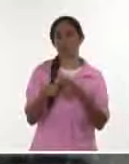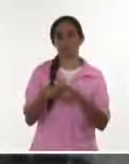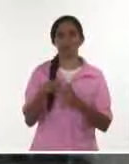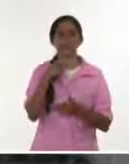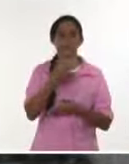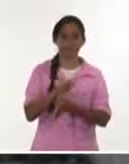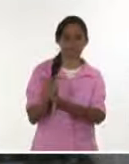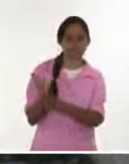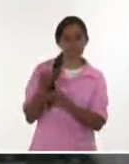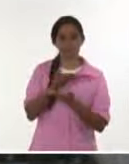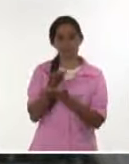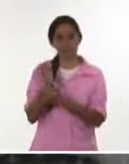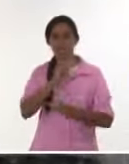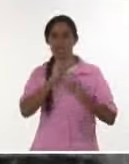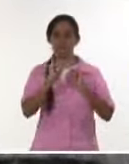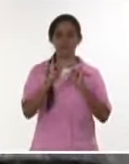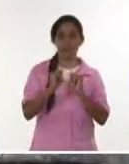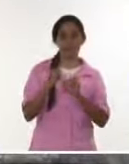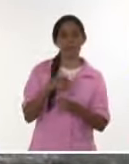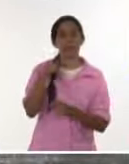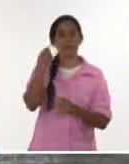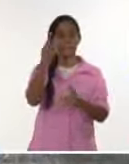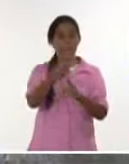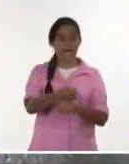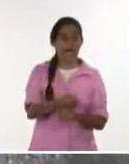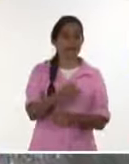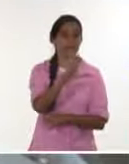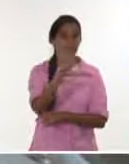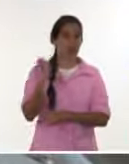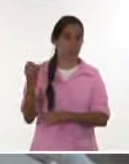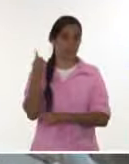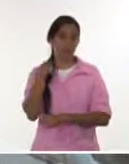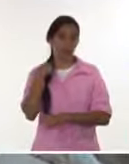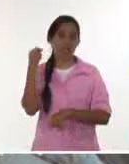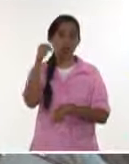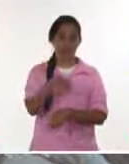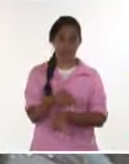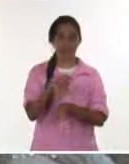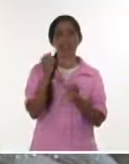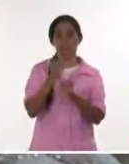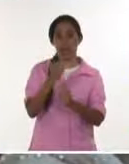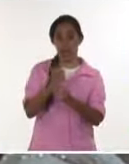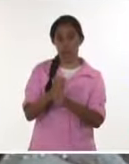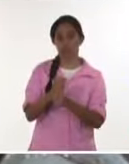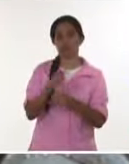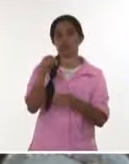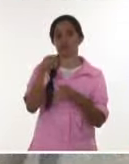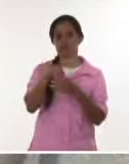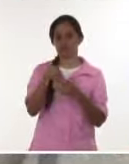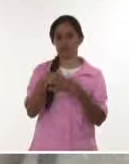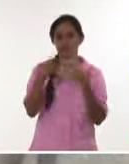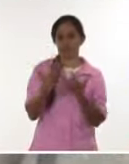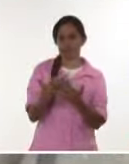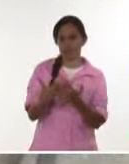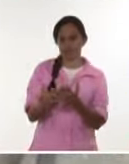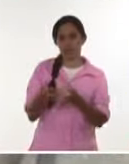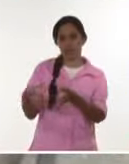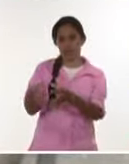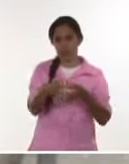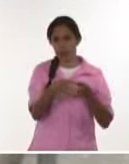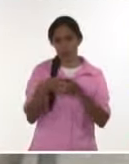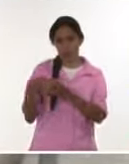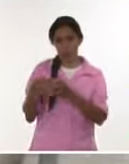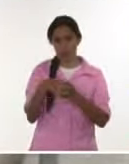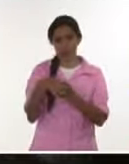Roberto Linares Cardenal acumula más de 50 años en el sector azucarero. Mecánico en el área de Molinos, reconoce el atraso en las